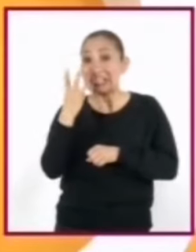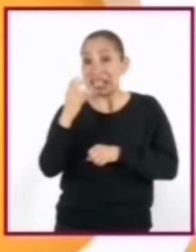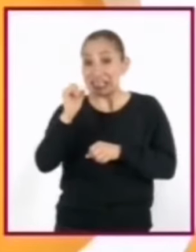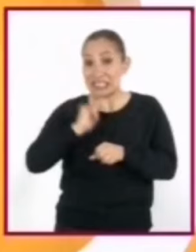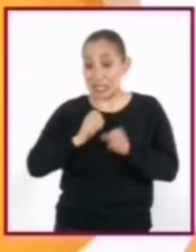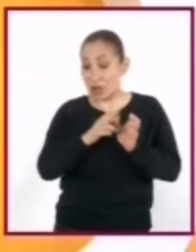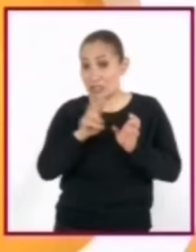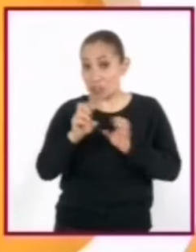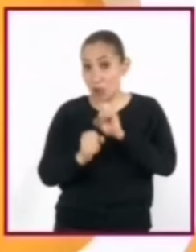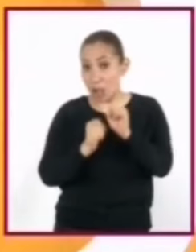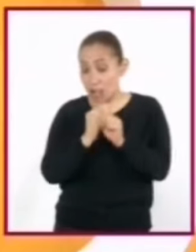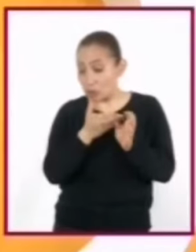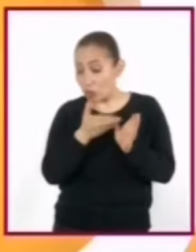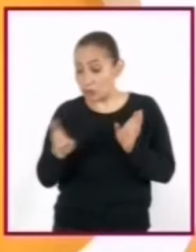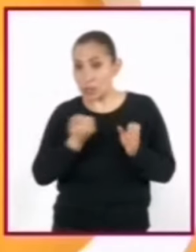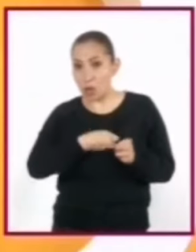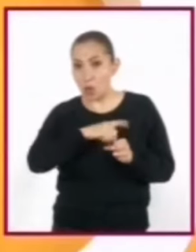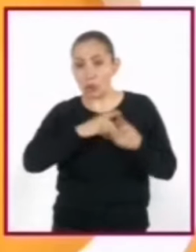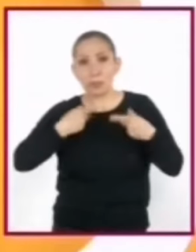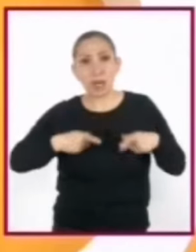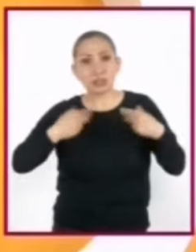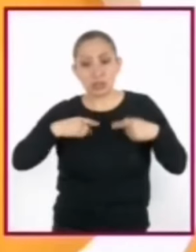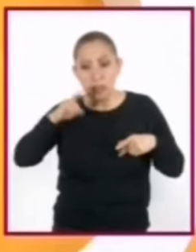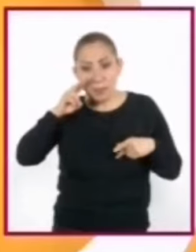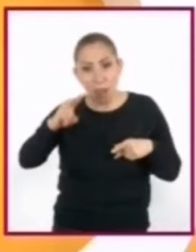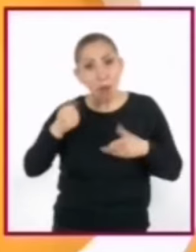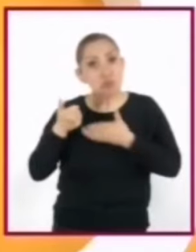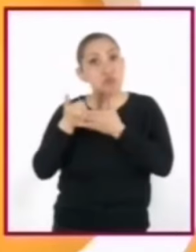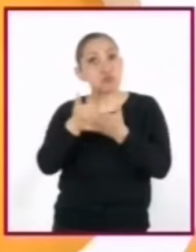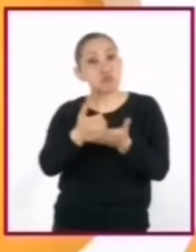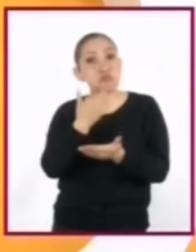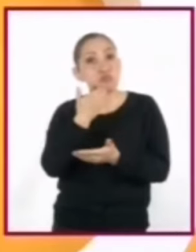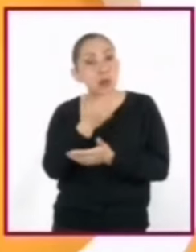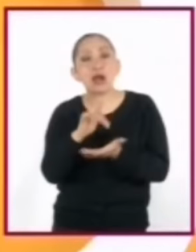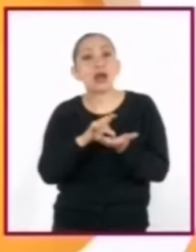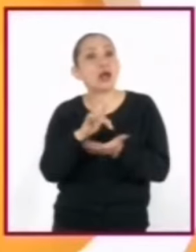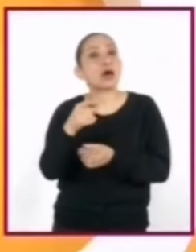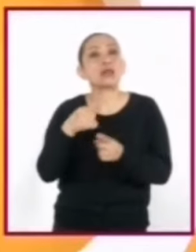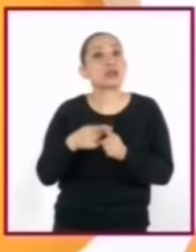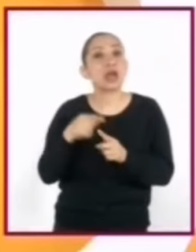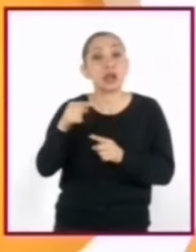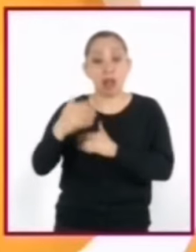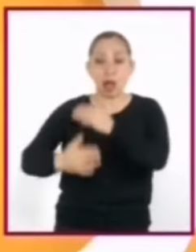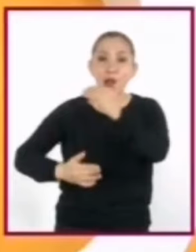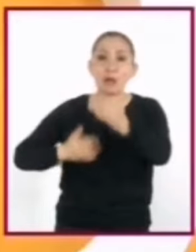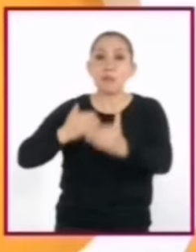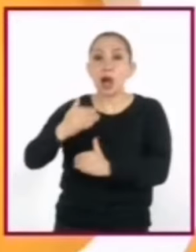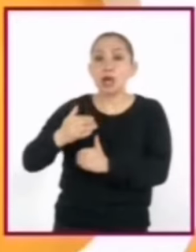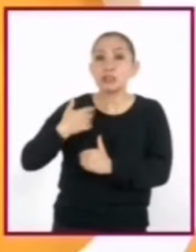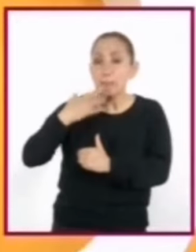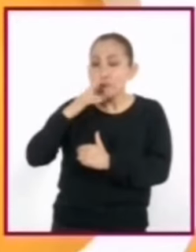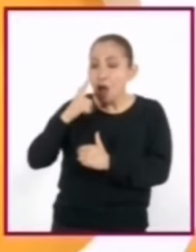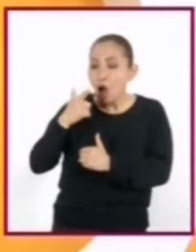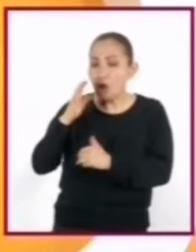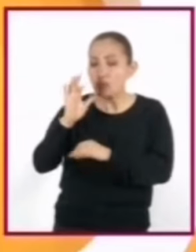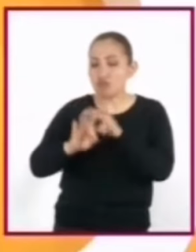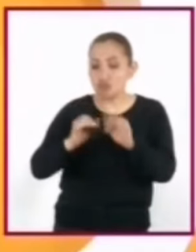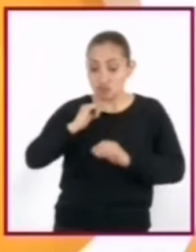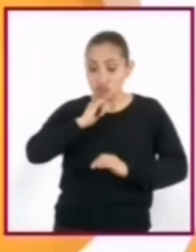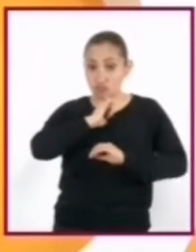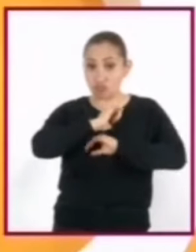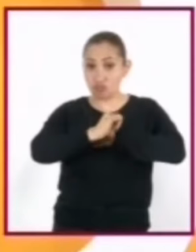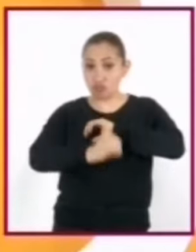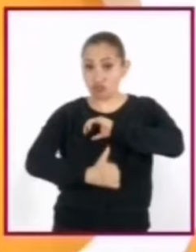siglos, la salud de las personas se vio favorecida gracias a los avances en la mejora de las